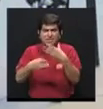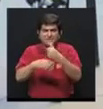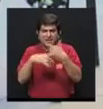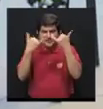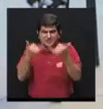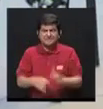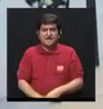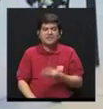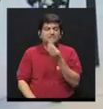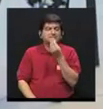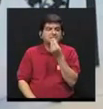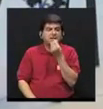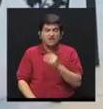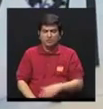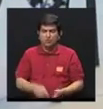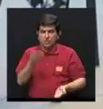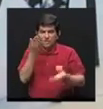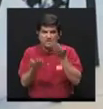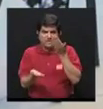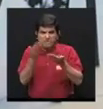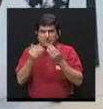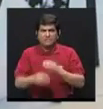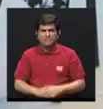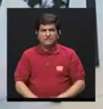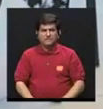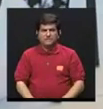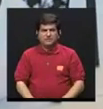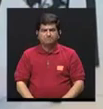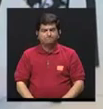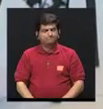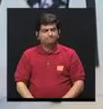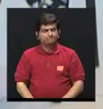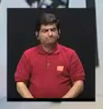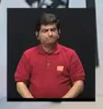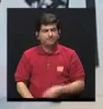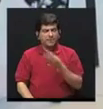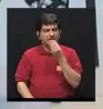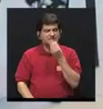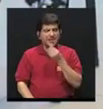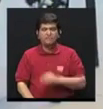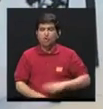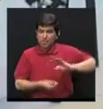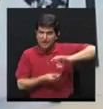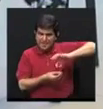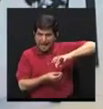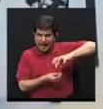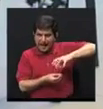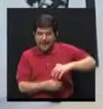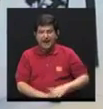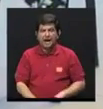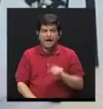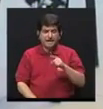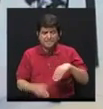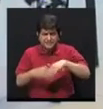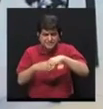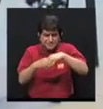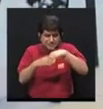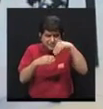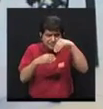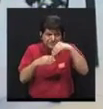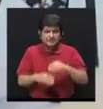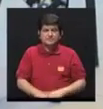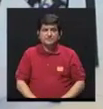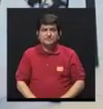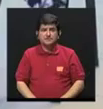por ejemplo, de saborizante sabor naranja, es un sabor, un extracto sabor naranja y